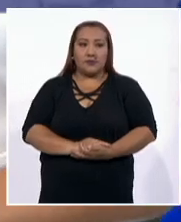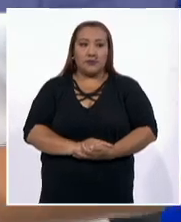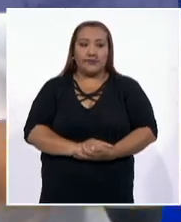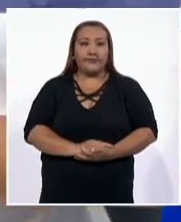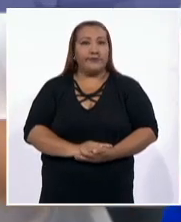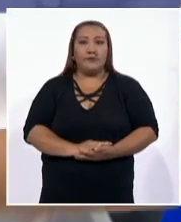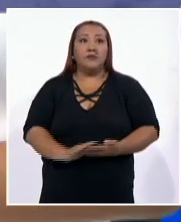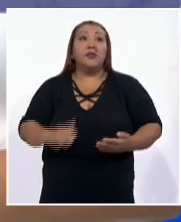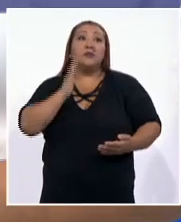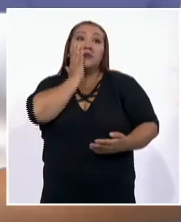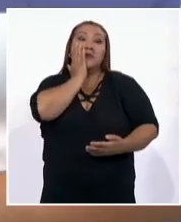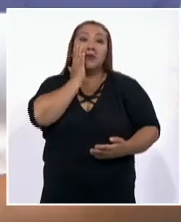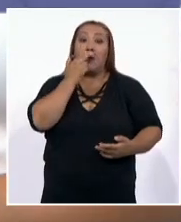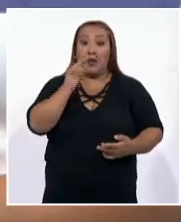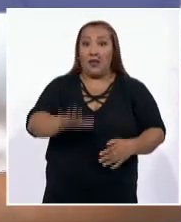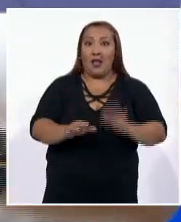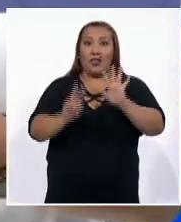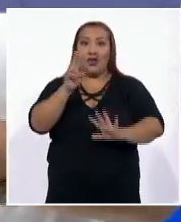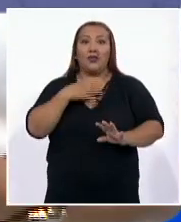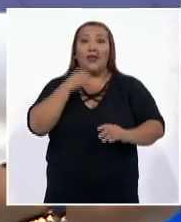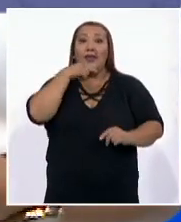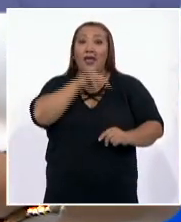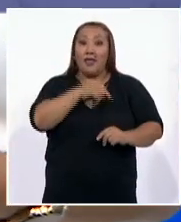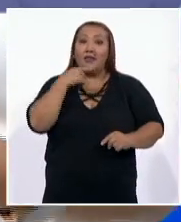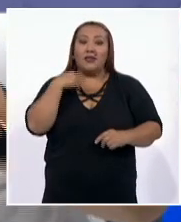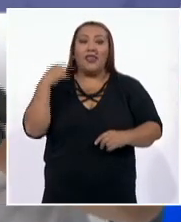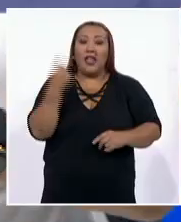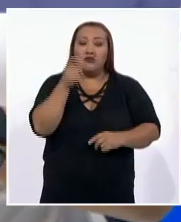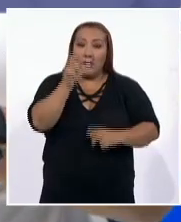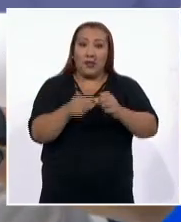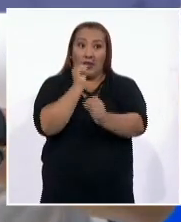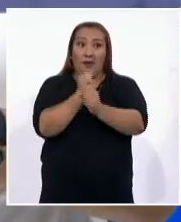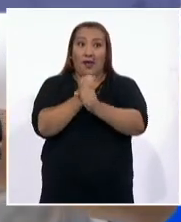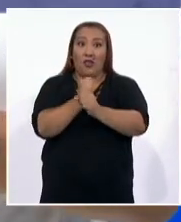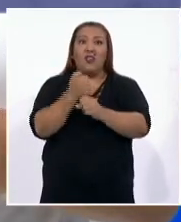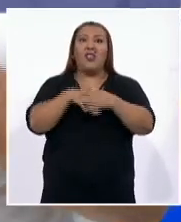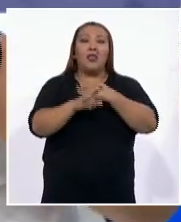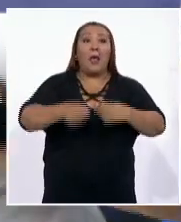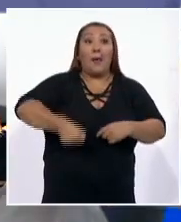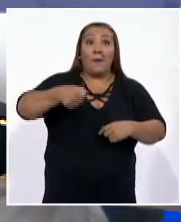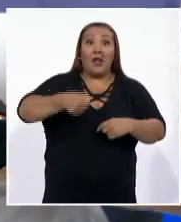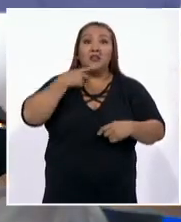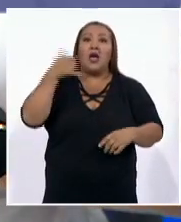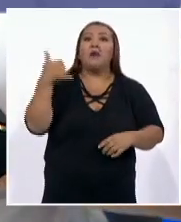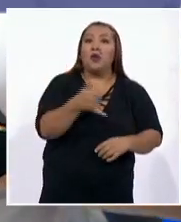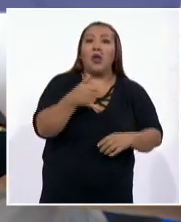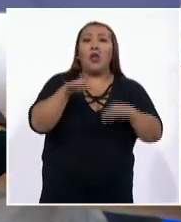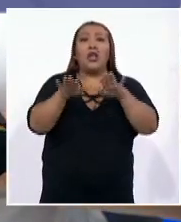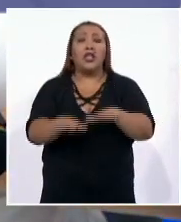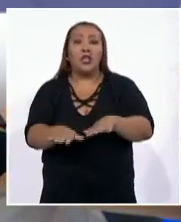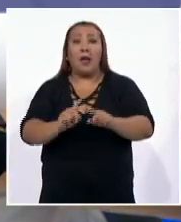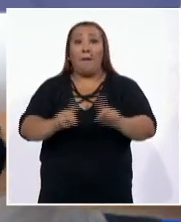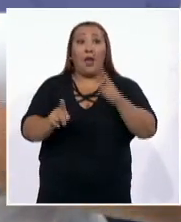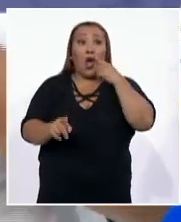Y la madre de una niña de 12 años está viviendo un drama. Ella denuncia que el trabajador de un mercado la ha ultrajado a la pequeña. Sin